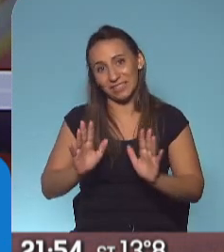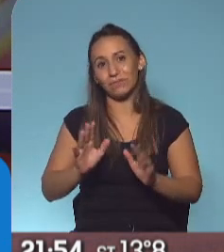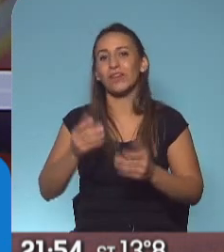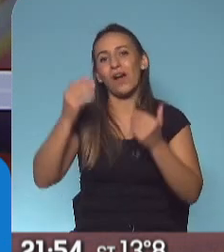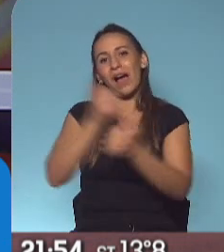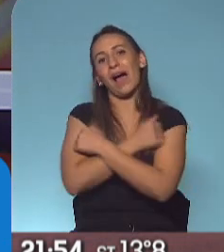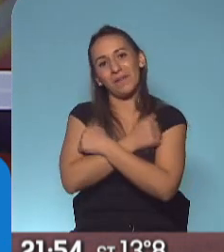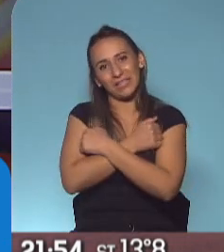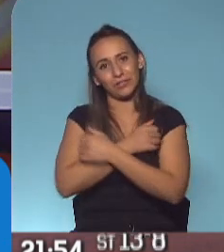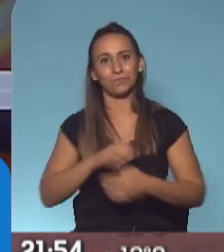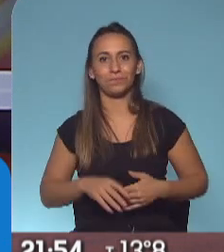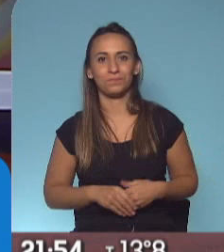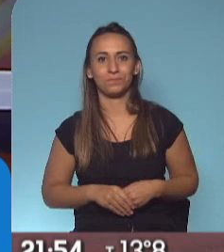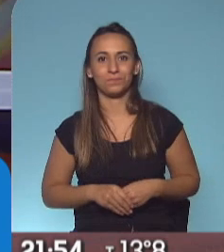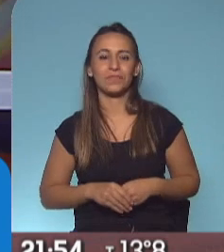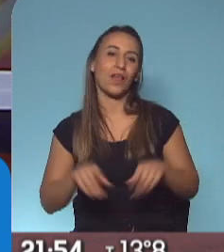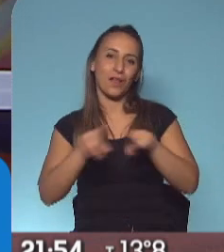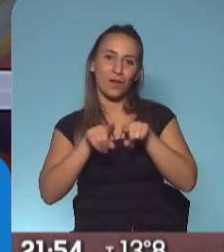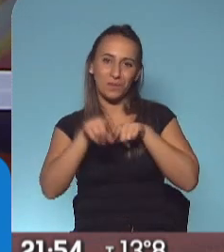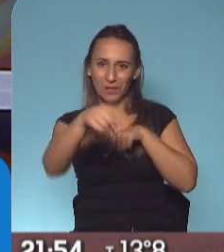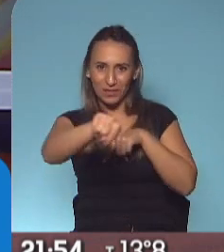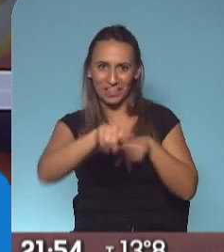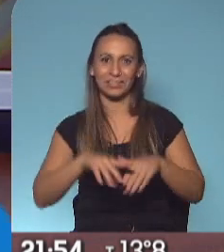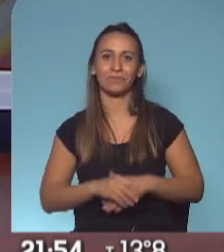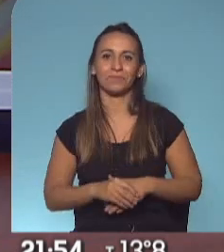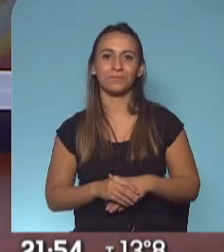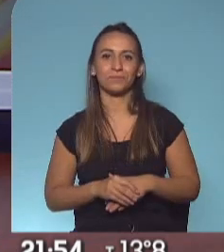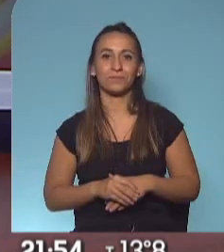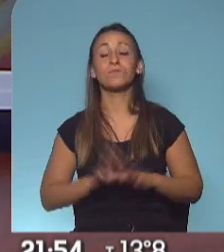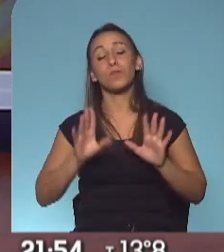mandamos un gran abrazo. Lo mismo digo, un abrazo. Continuamos con más televisión.